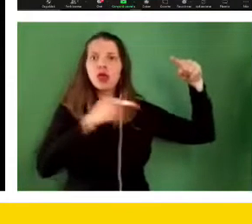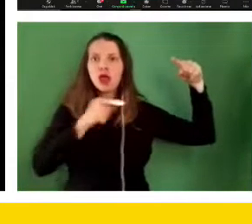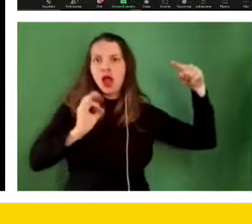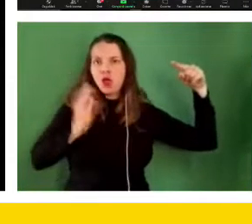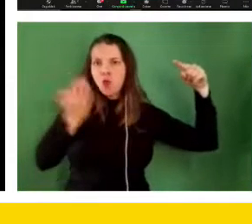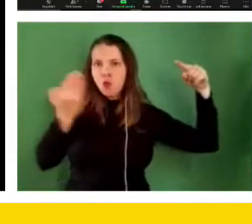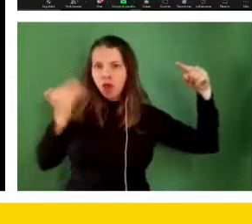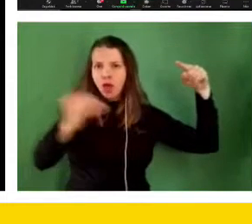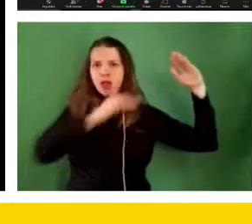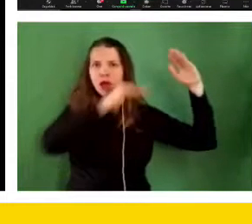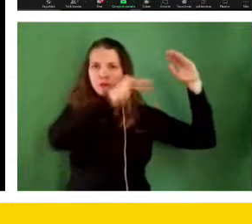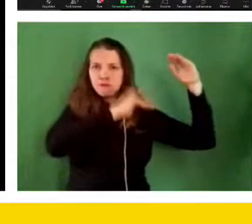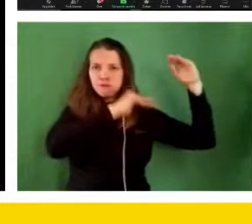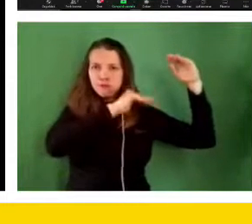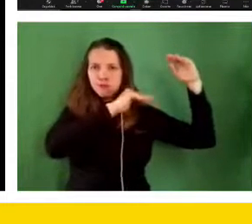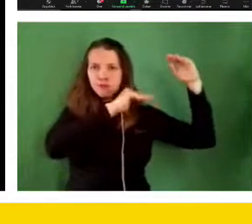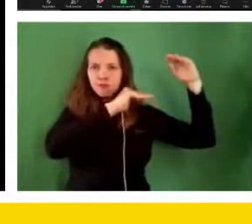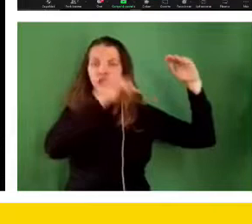Nosotros estuvimos,